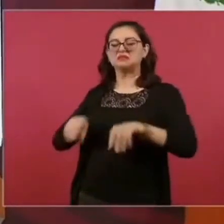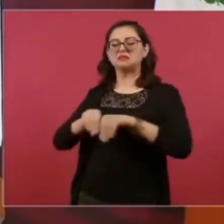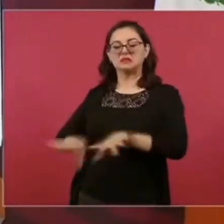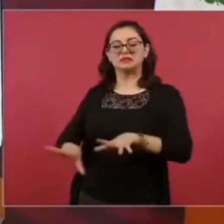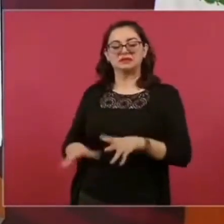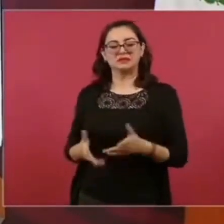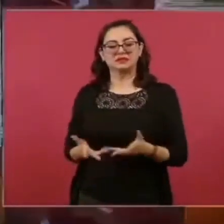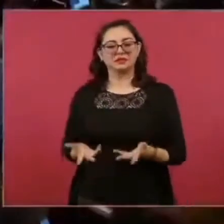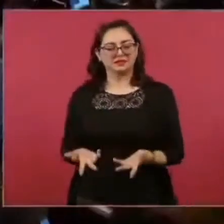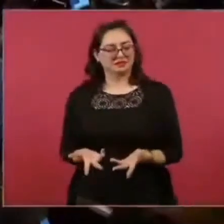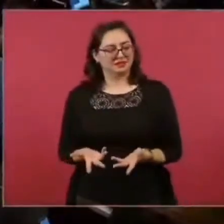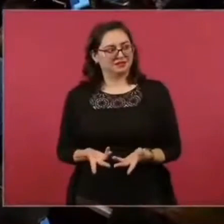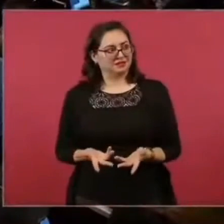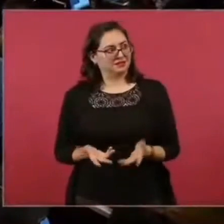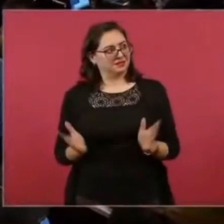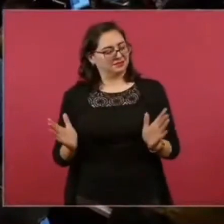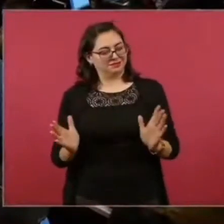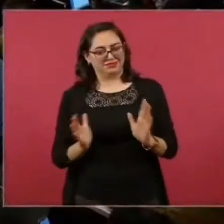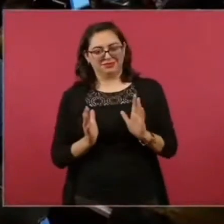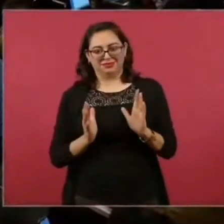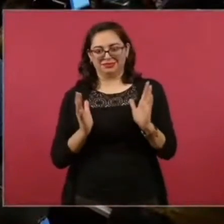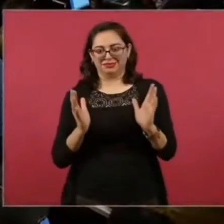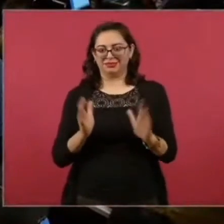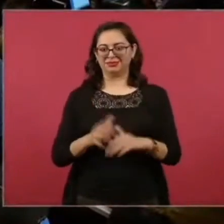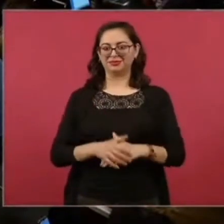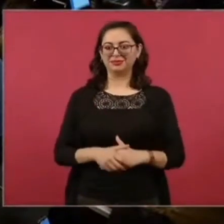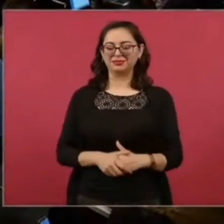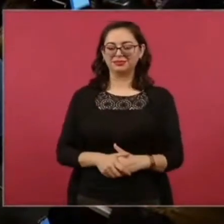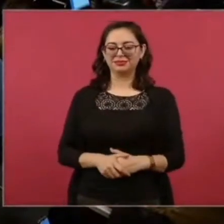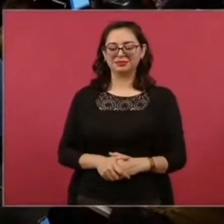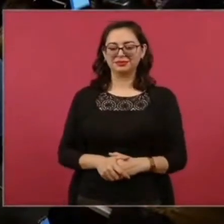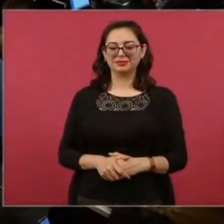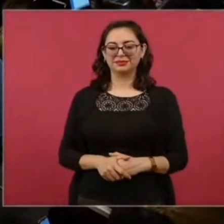Sí, hasta los veo ahora, después de las elecciones,